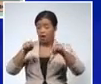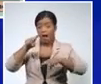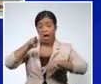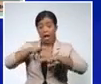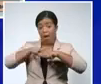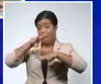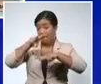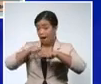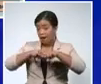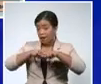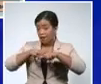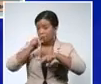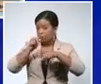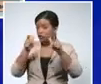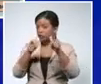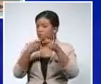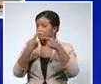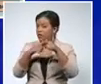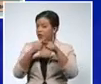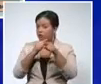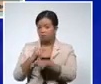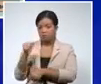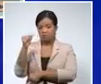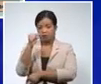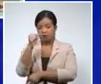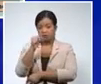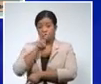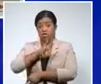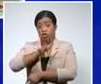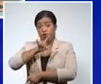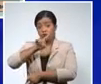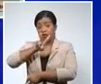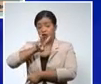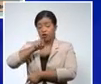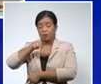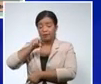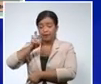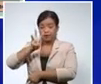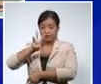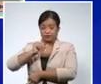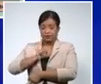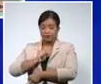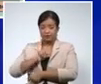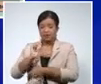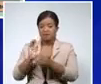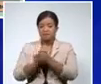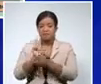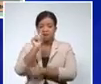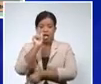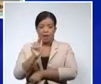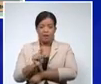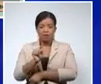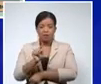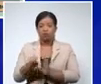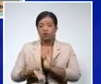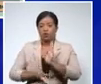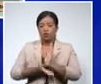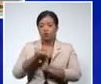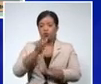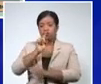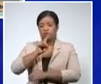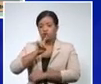que disminuye pero se mantiene con 292,3, Mayabé, que incrementa